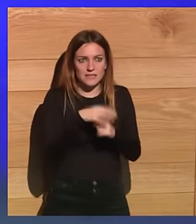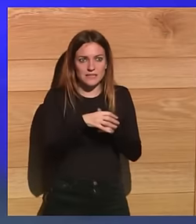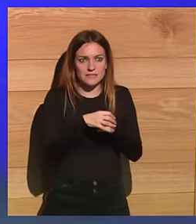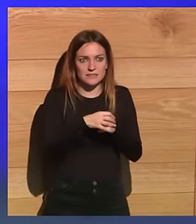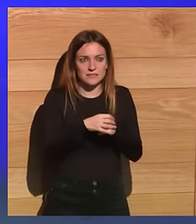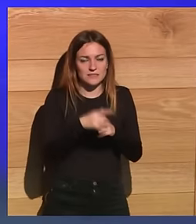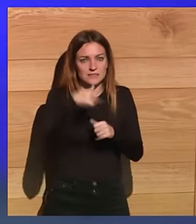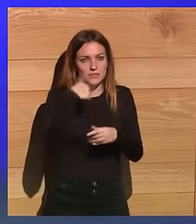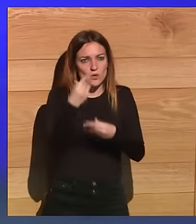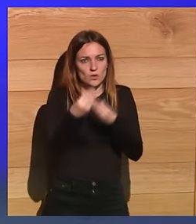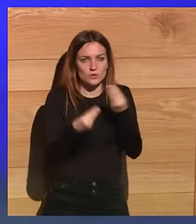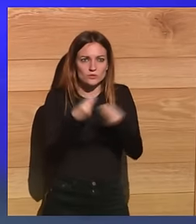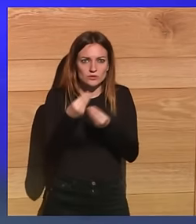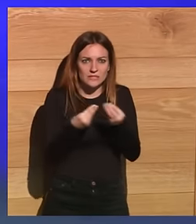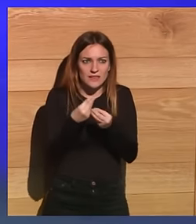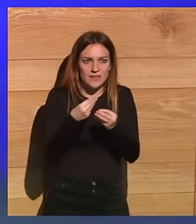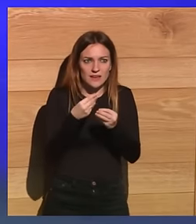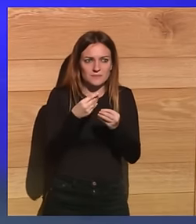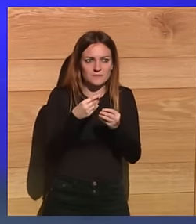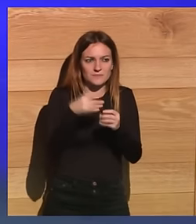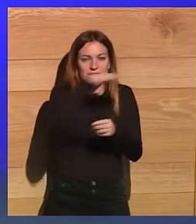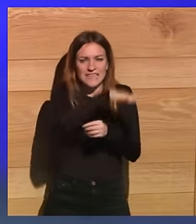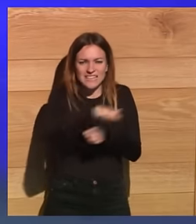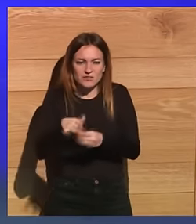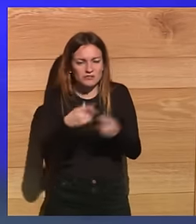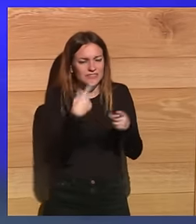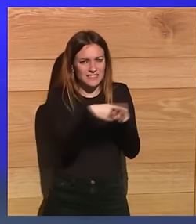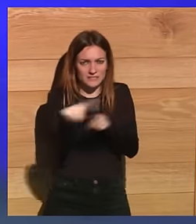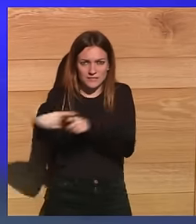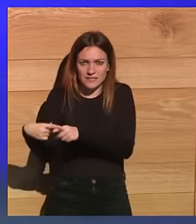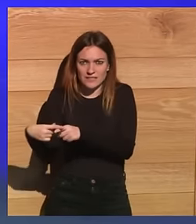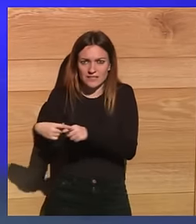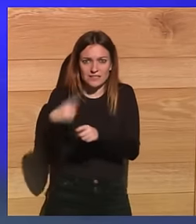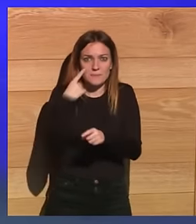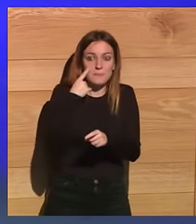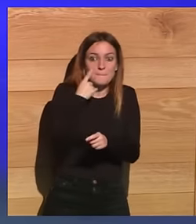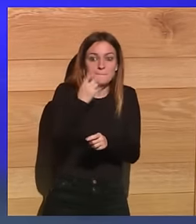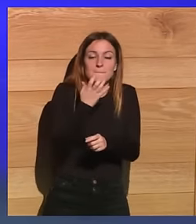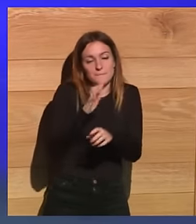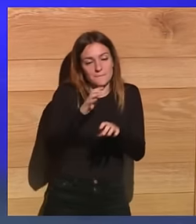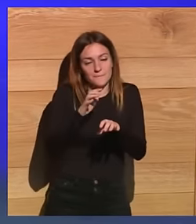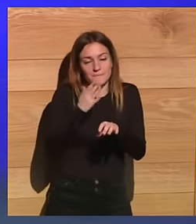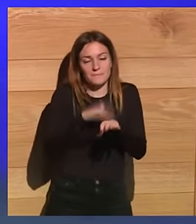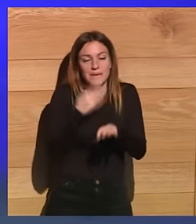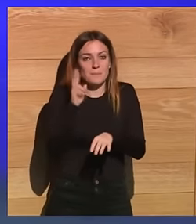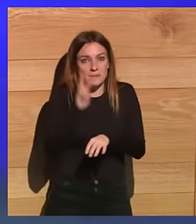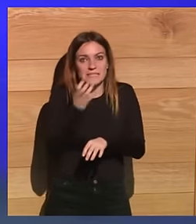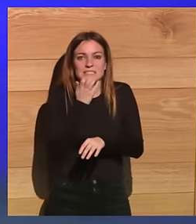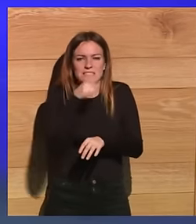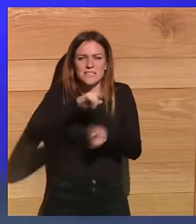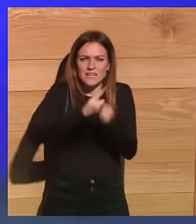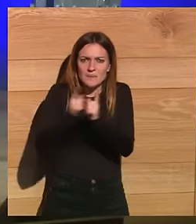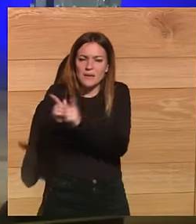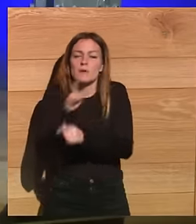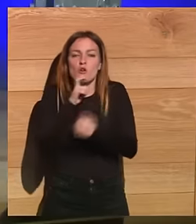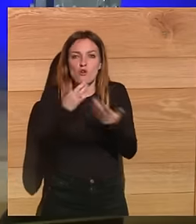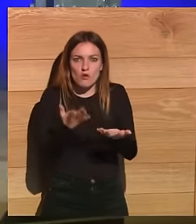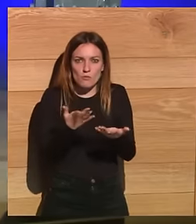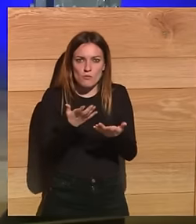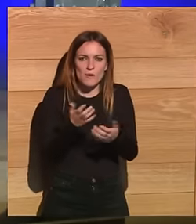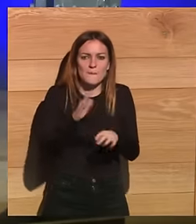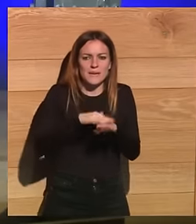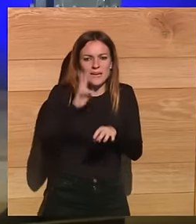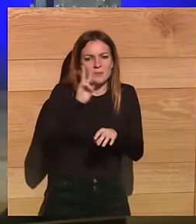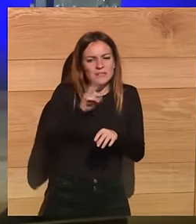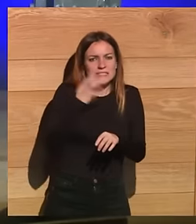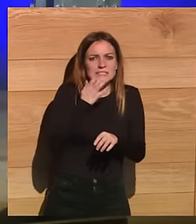donde se han utilizado muchos niños diferentes para ver cómo cambia la activación como función de en qué medida los niños han